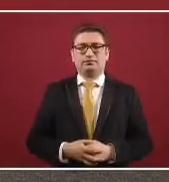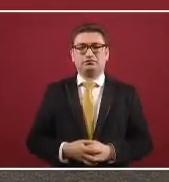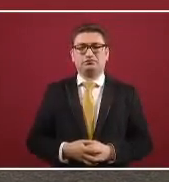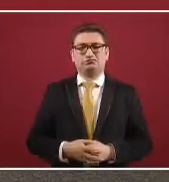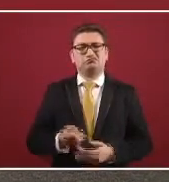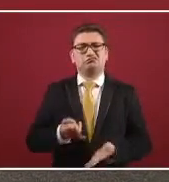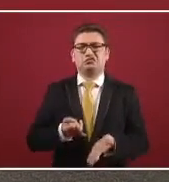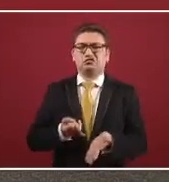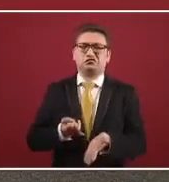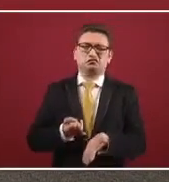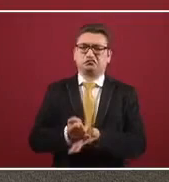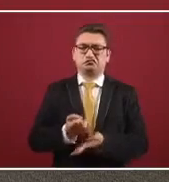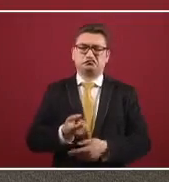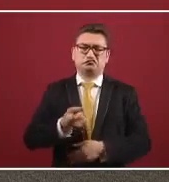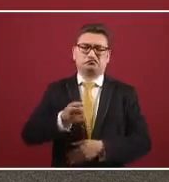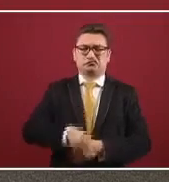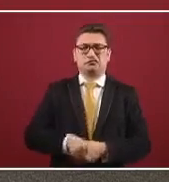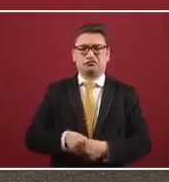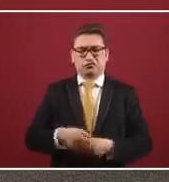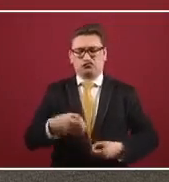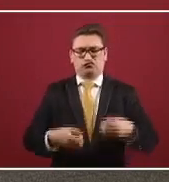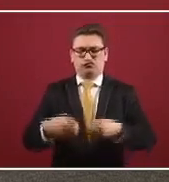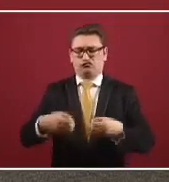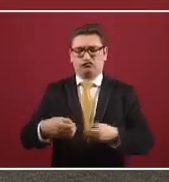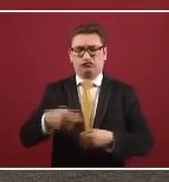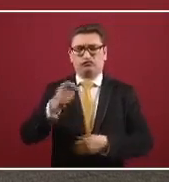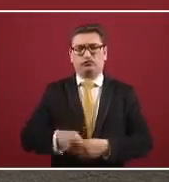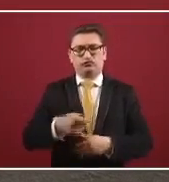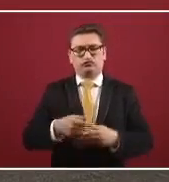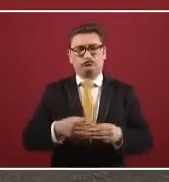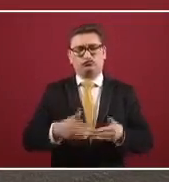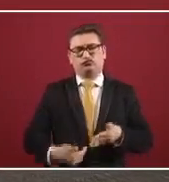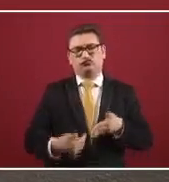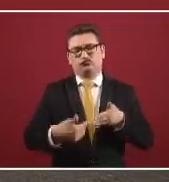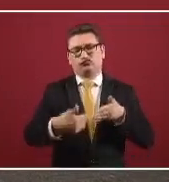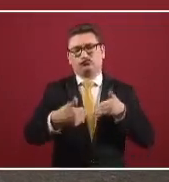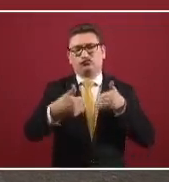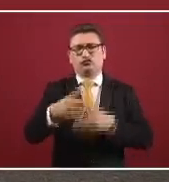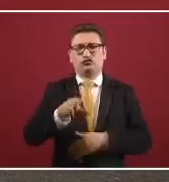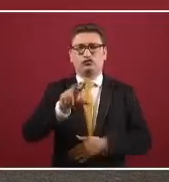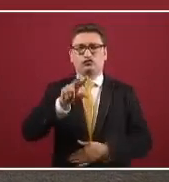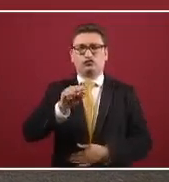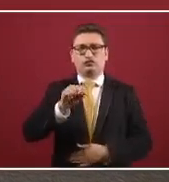solo podía permitirse los 80 metros.